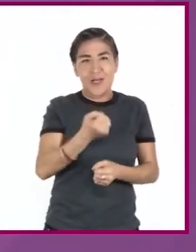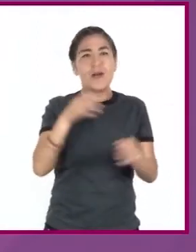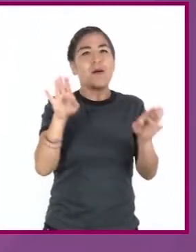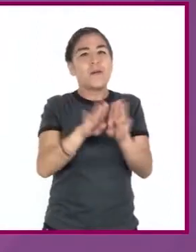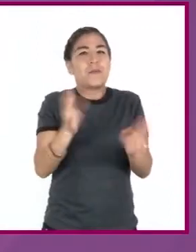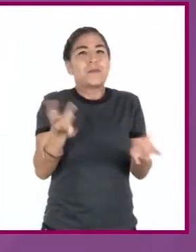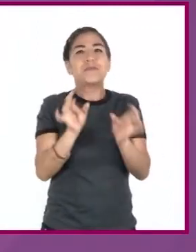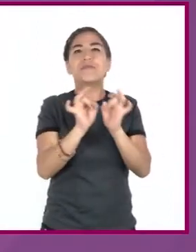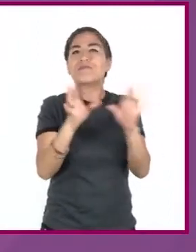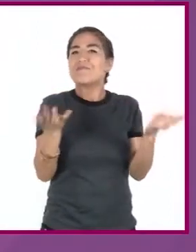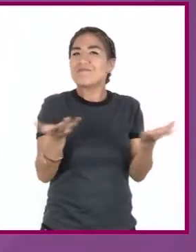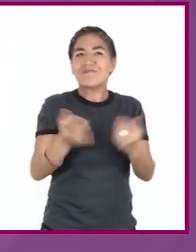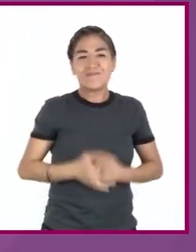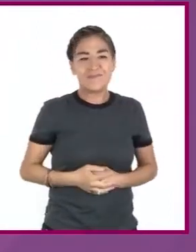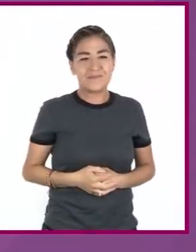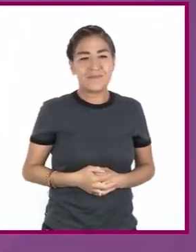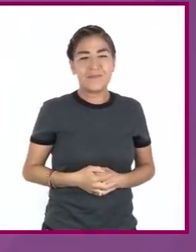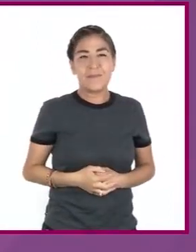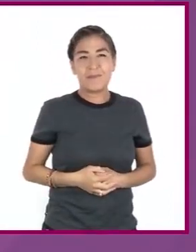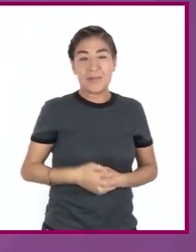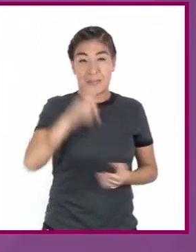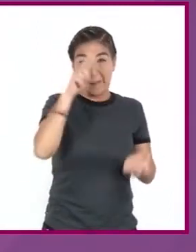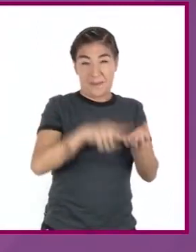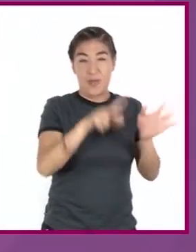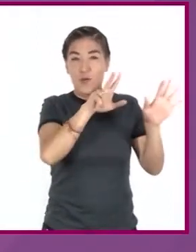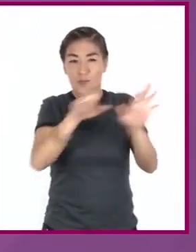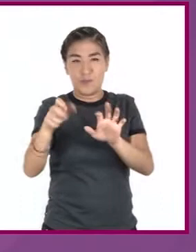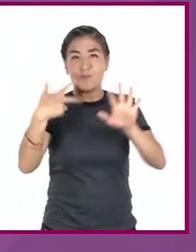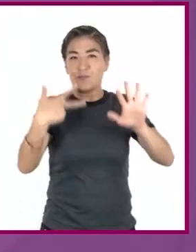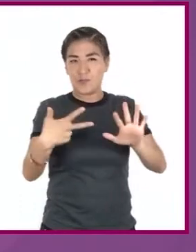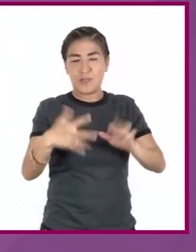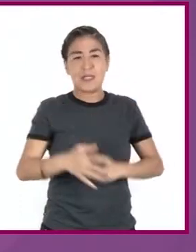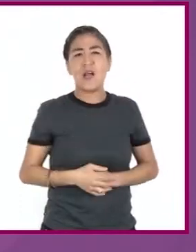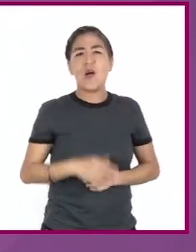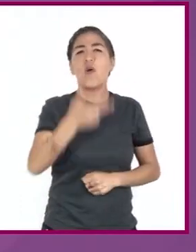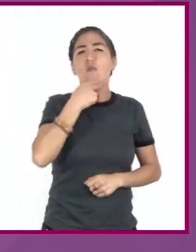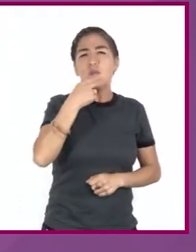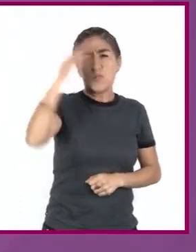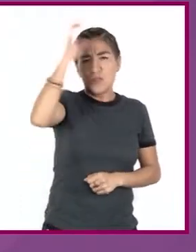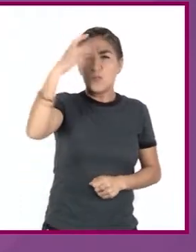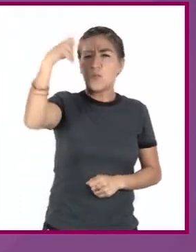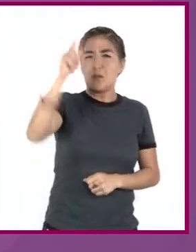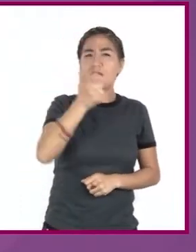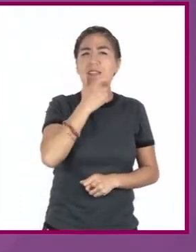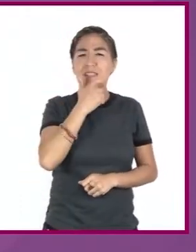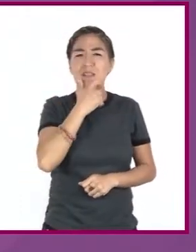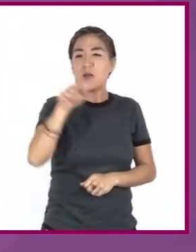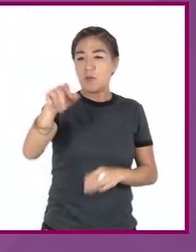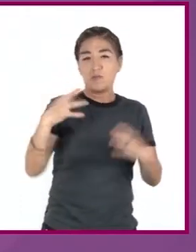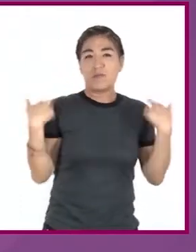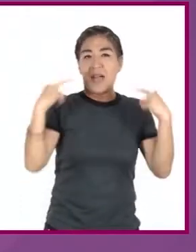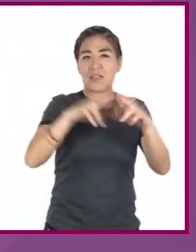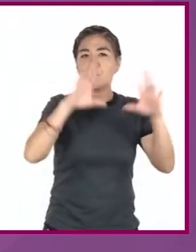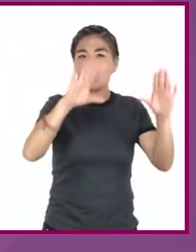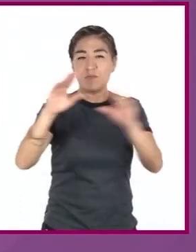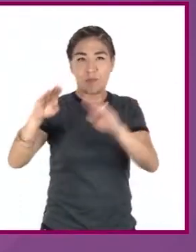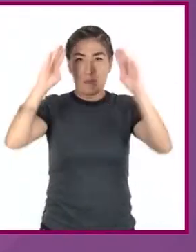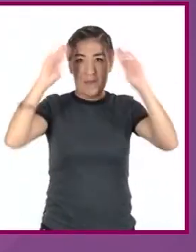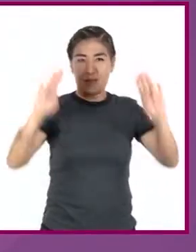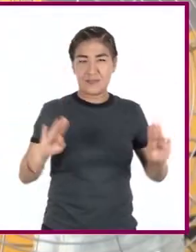de otro modo. En 1808, un científico londinense comenzó a impartir clases magistrales en su